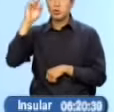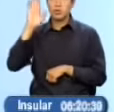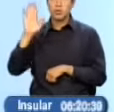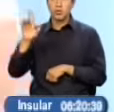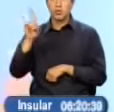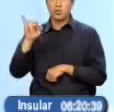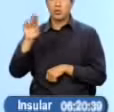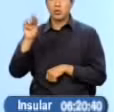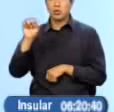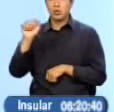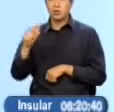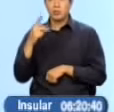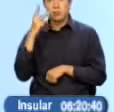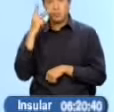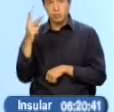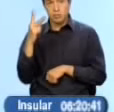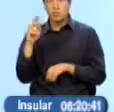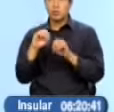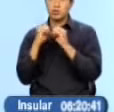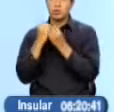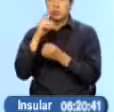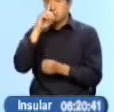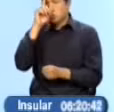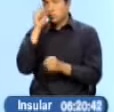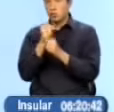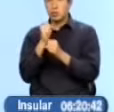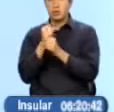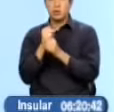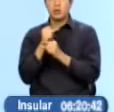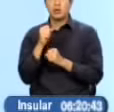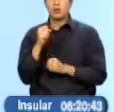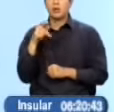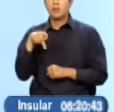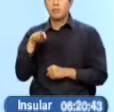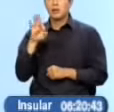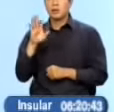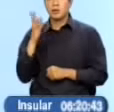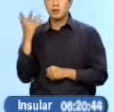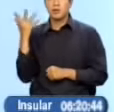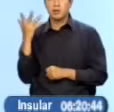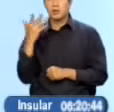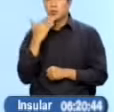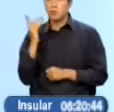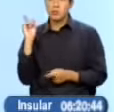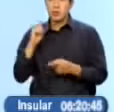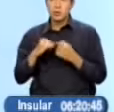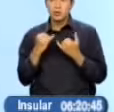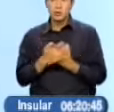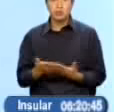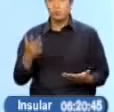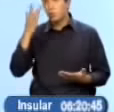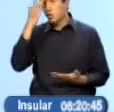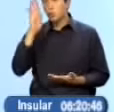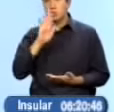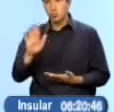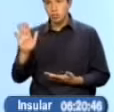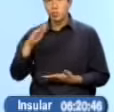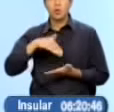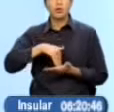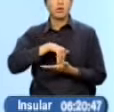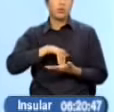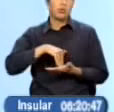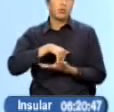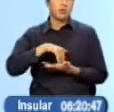dilma sino del pp si el pp dejó que llegase la situación hasta aquí es porque tenía mucha debilidad